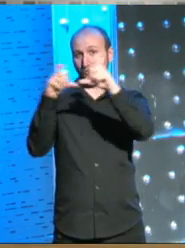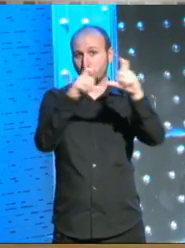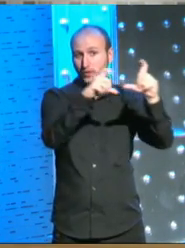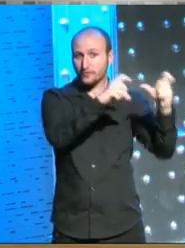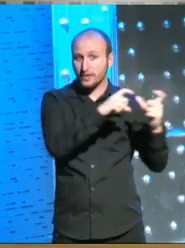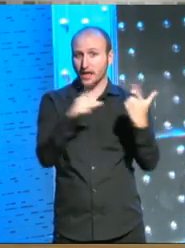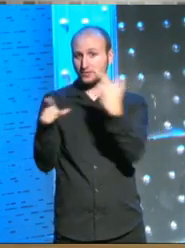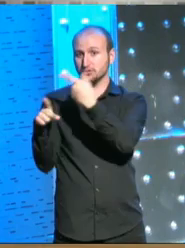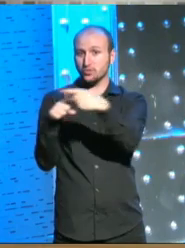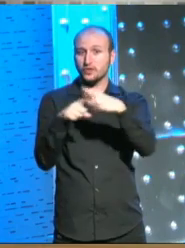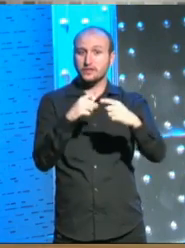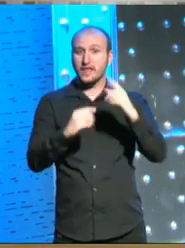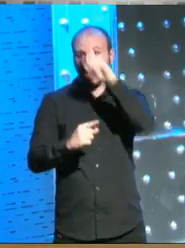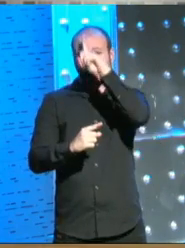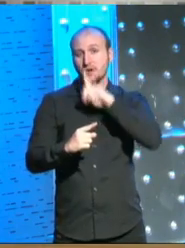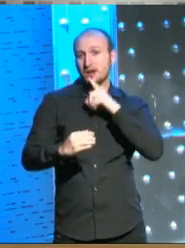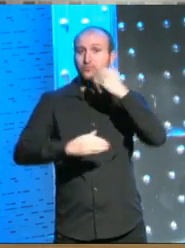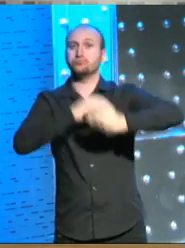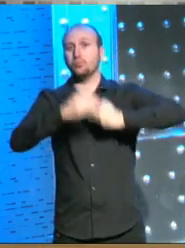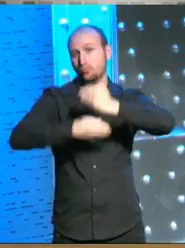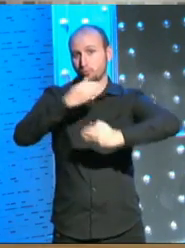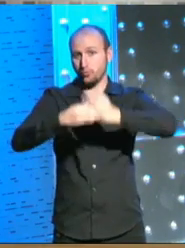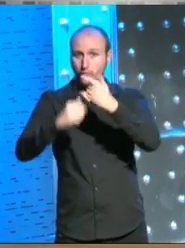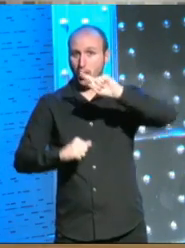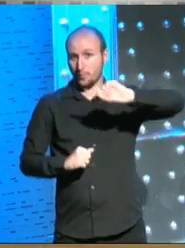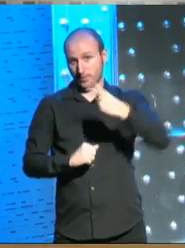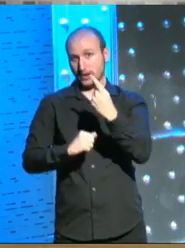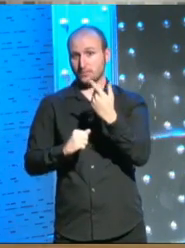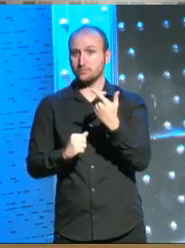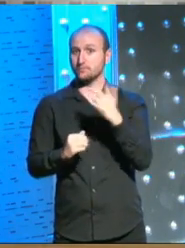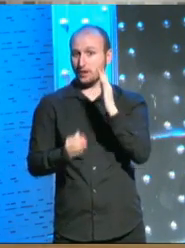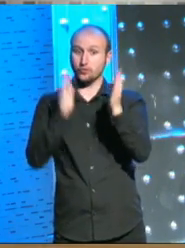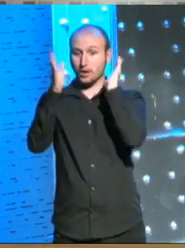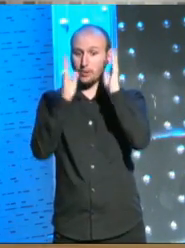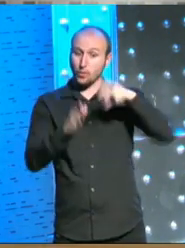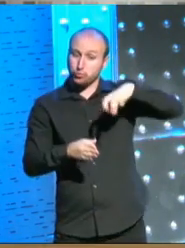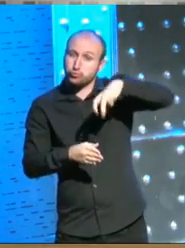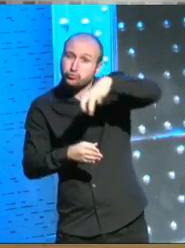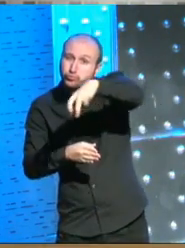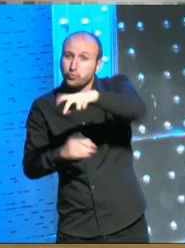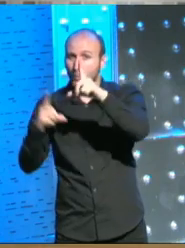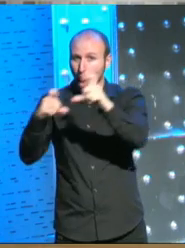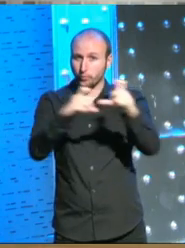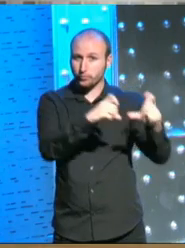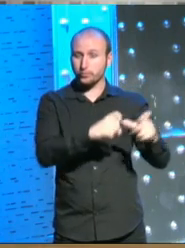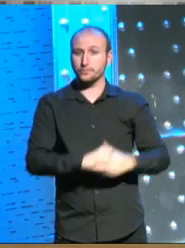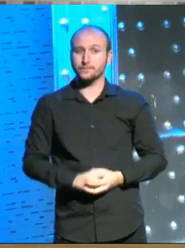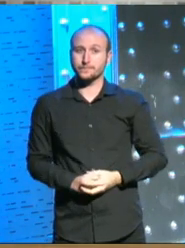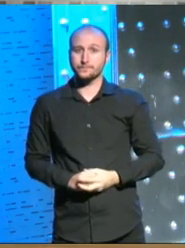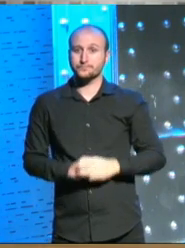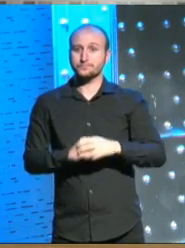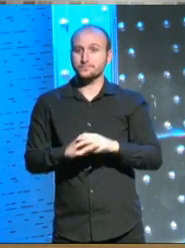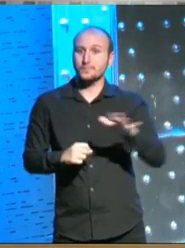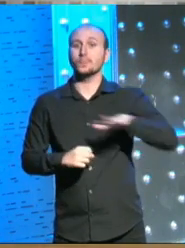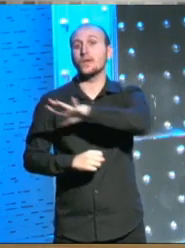el movimiento en imágenes consecutivas, con los hilos que iba rompiendo el caballo al correr. Ya en el campo de la